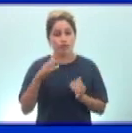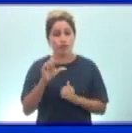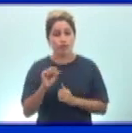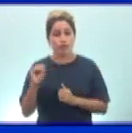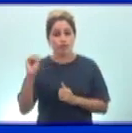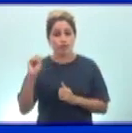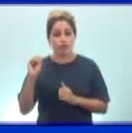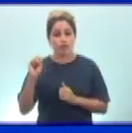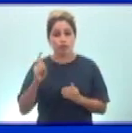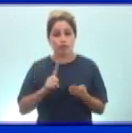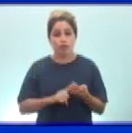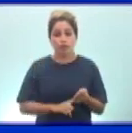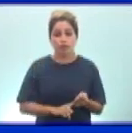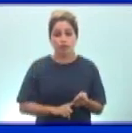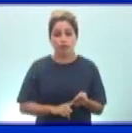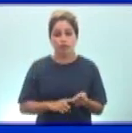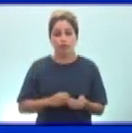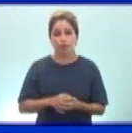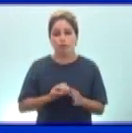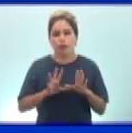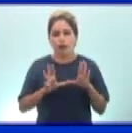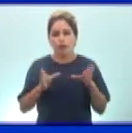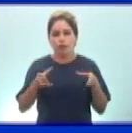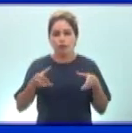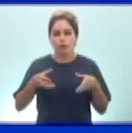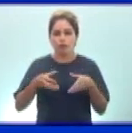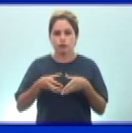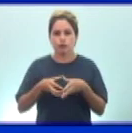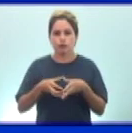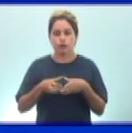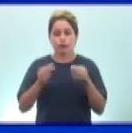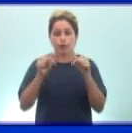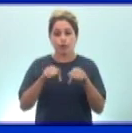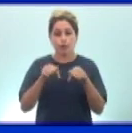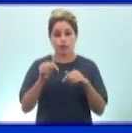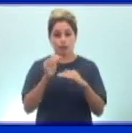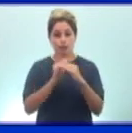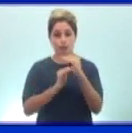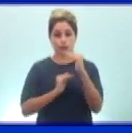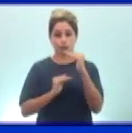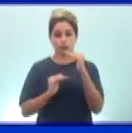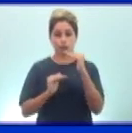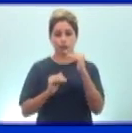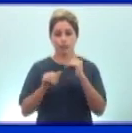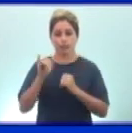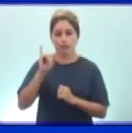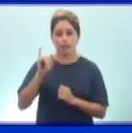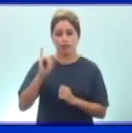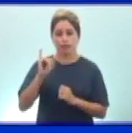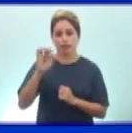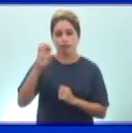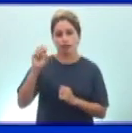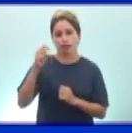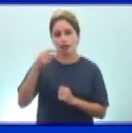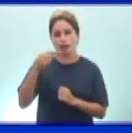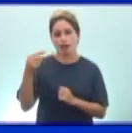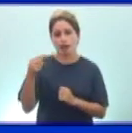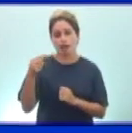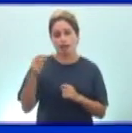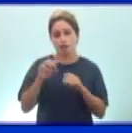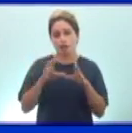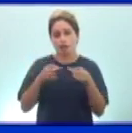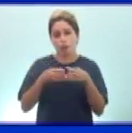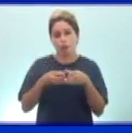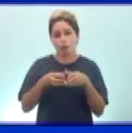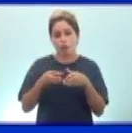P, para un total en ese subnivel de 6 electrones. Por lo tanto, coincide con la